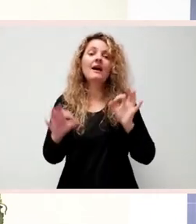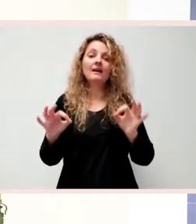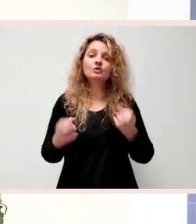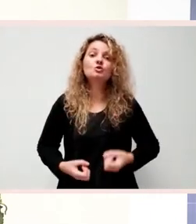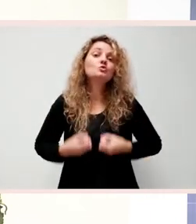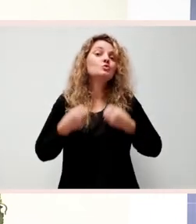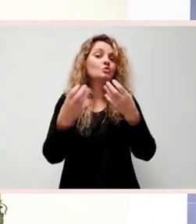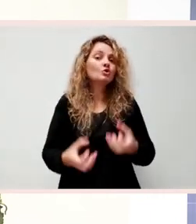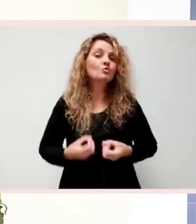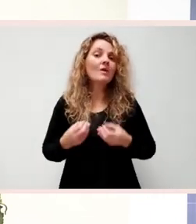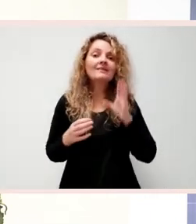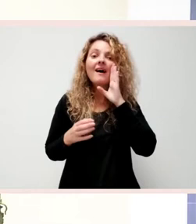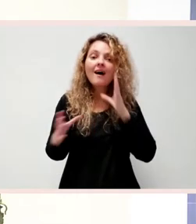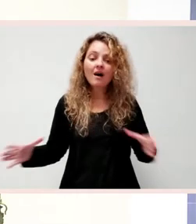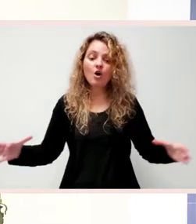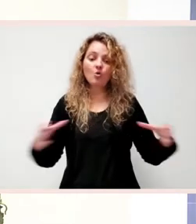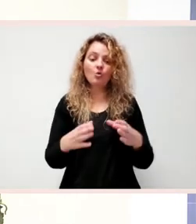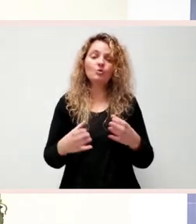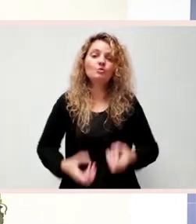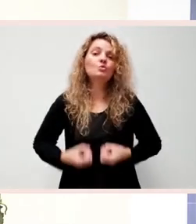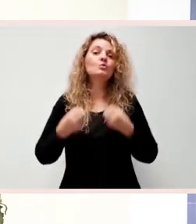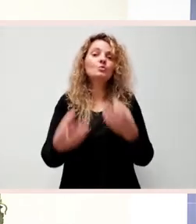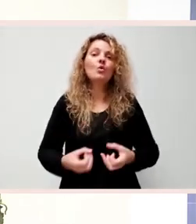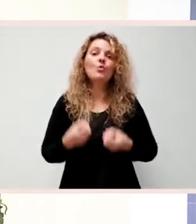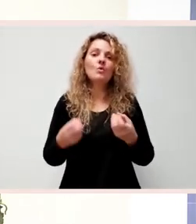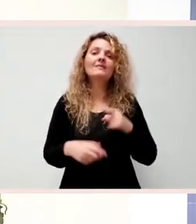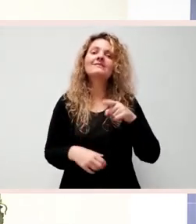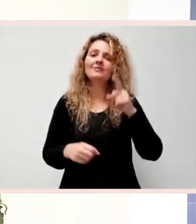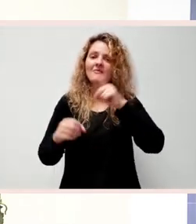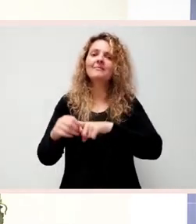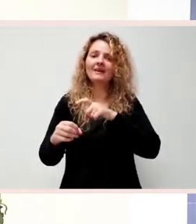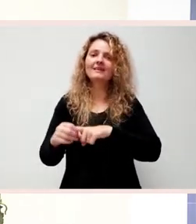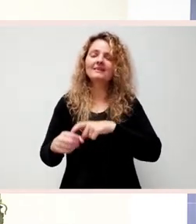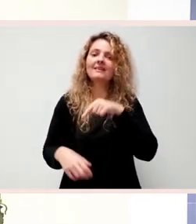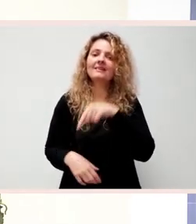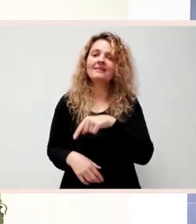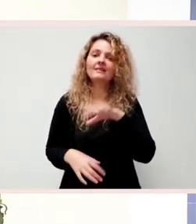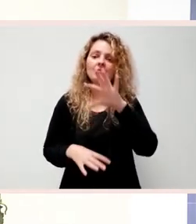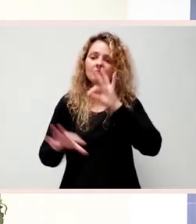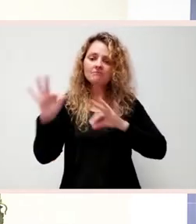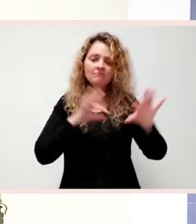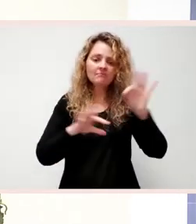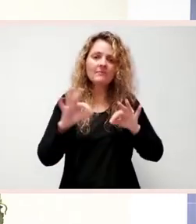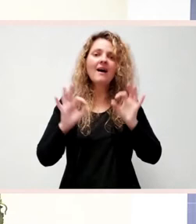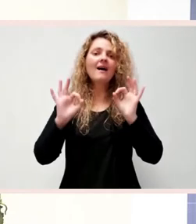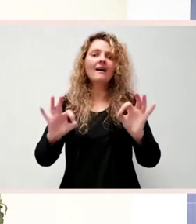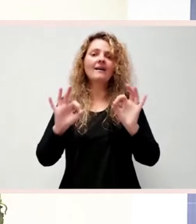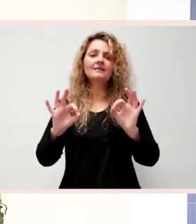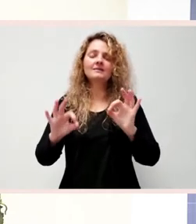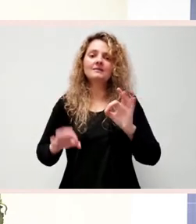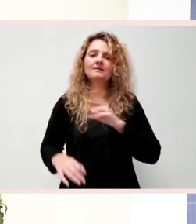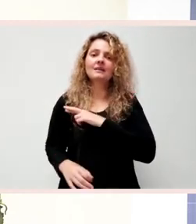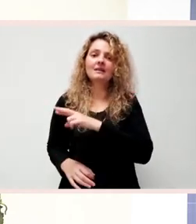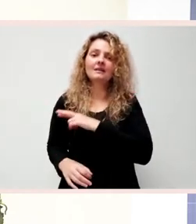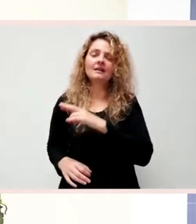claros que teñen que participar do ritual, cada un coa súa simboloxía, pero serían un pouco estes. Por último, tamén quero dicirvos